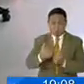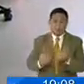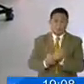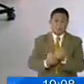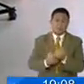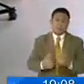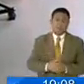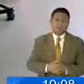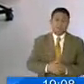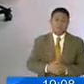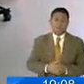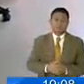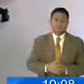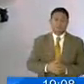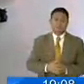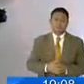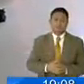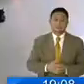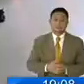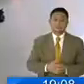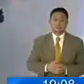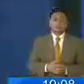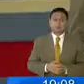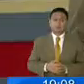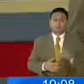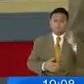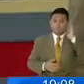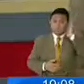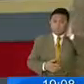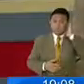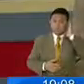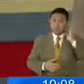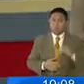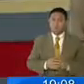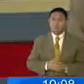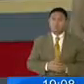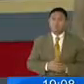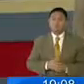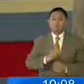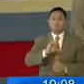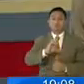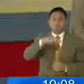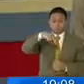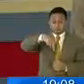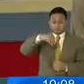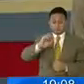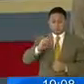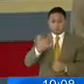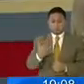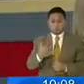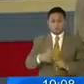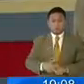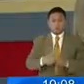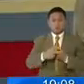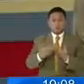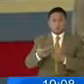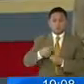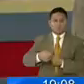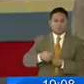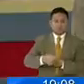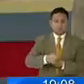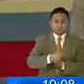las próximas elecciones. Informó Javier Gallo. El Consejo Nacional Electoral inició la distribución de los